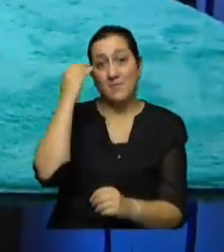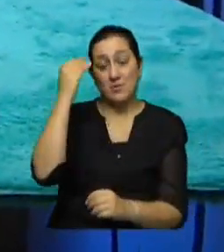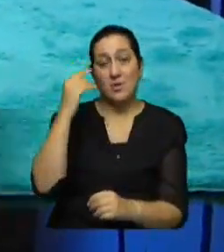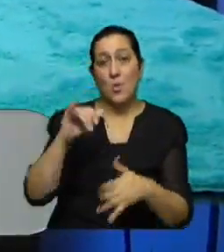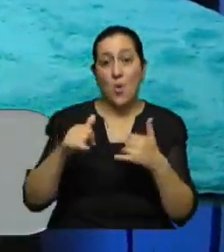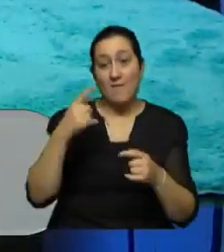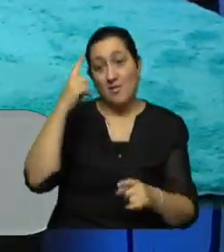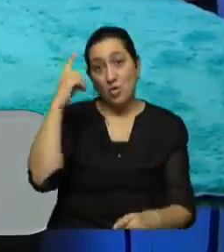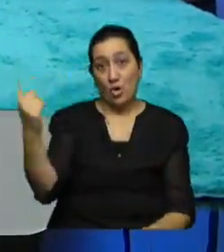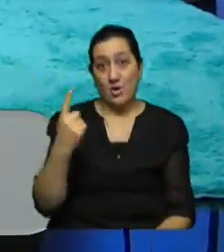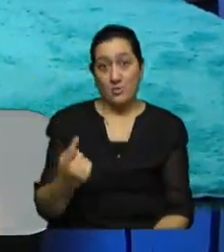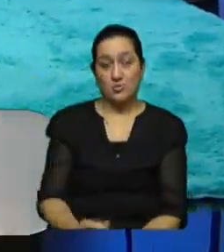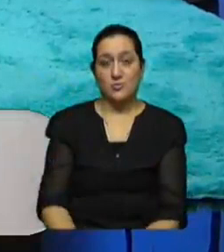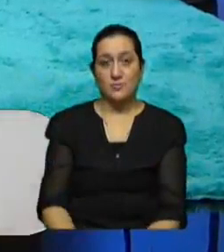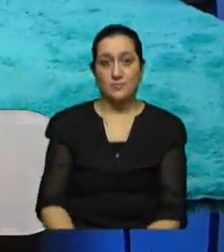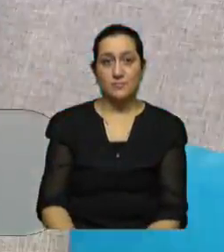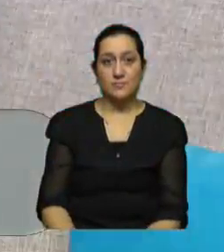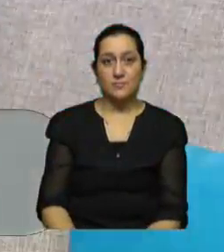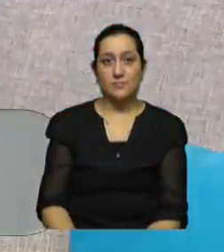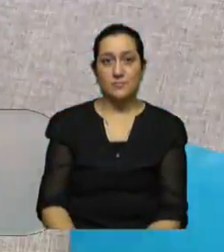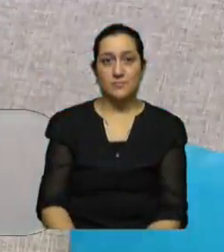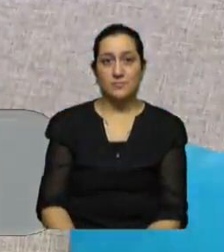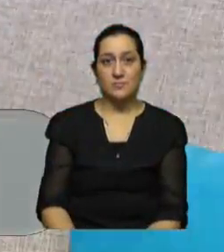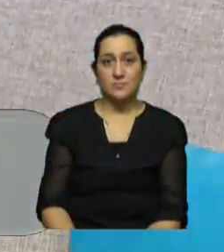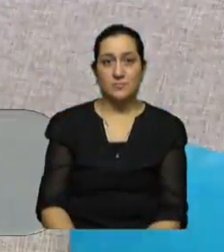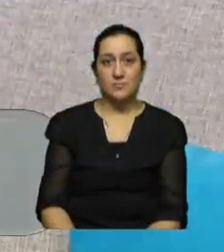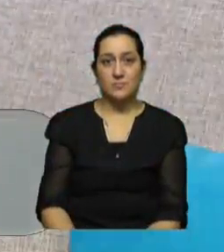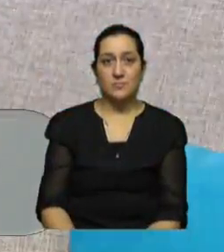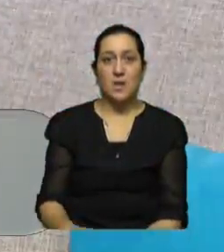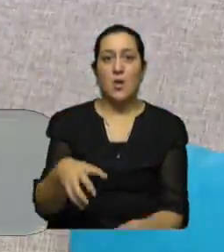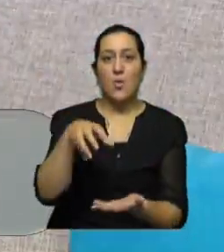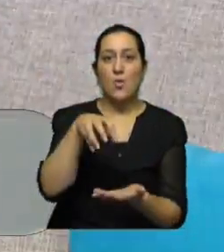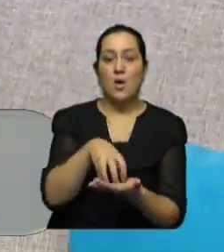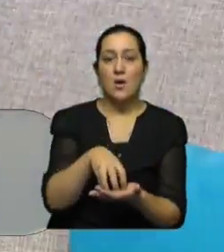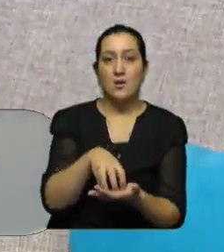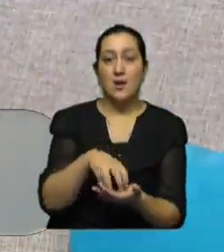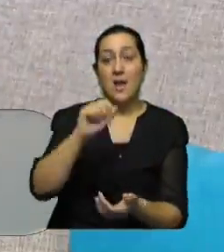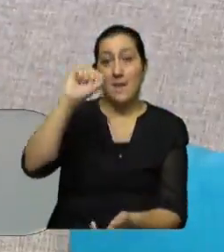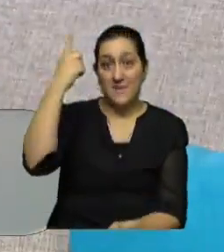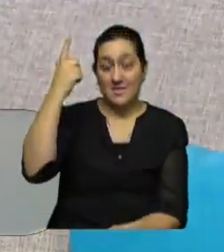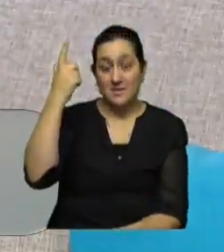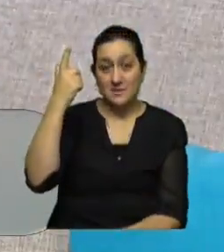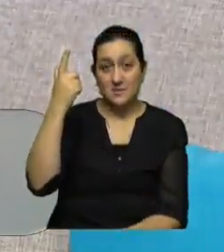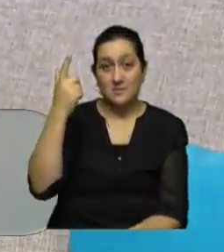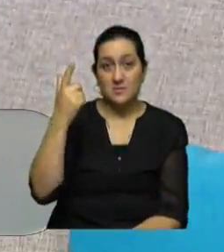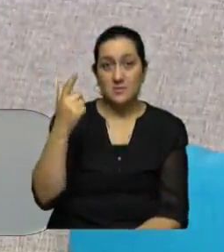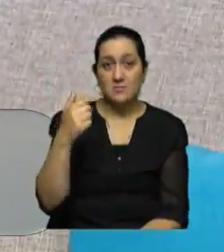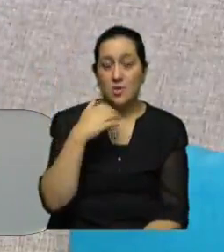torneos. ¿Te acuerdas qué lugar era? Perdón. Era en Las Piedras, pero ¿dónde